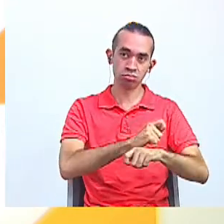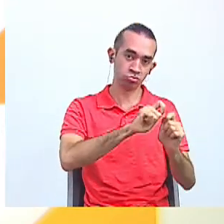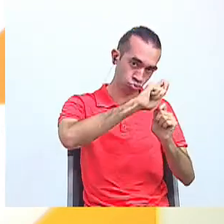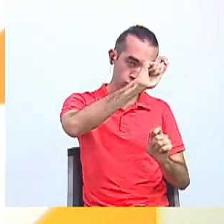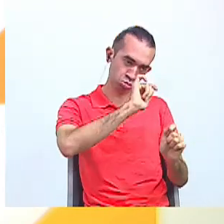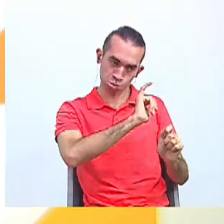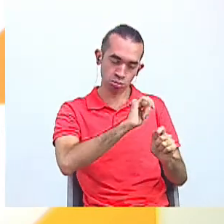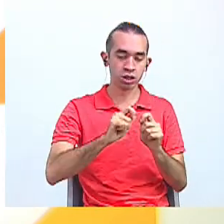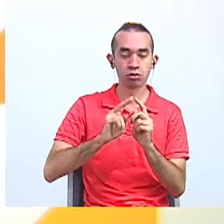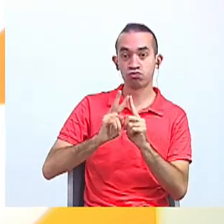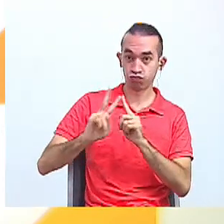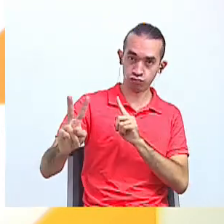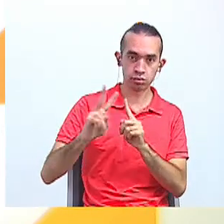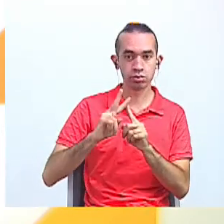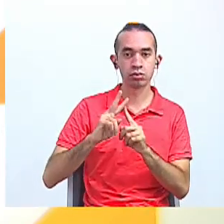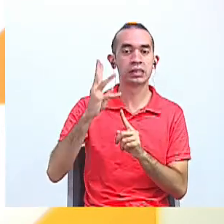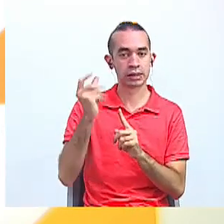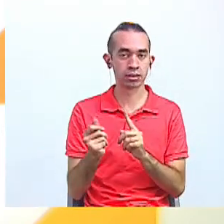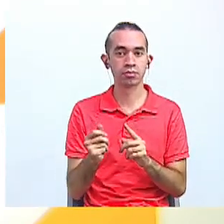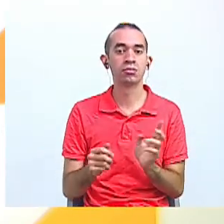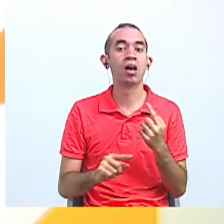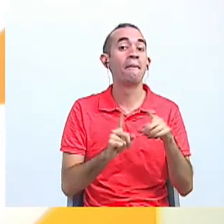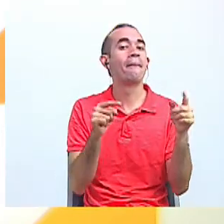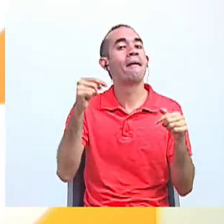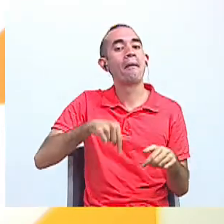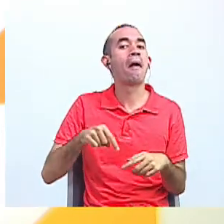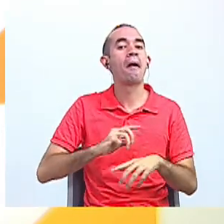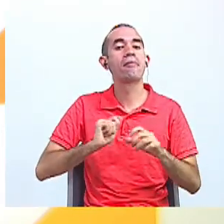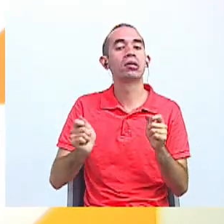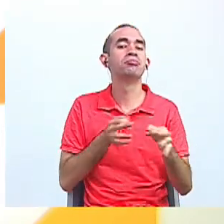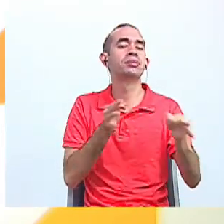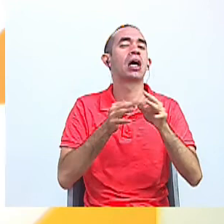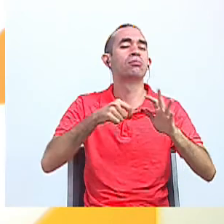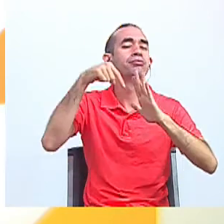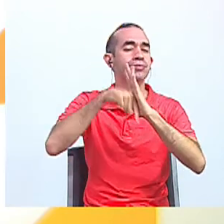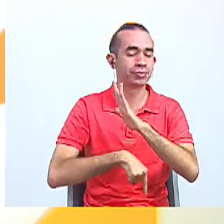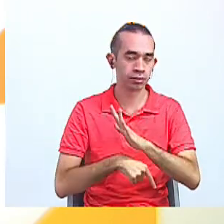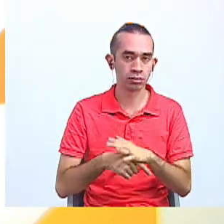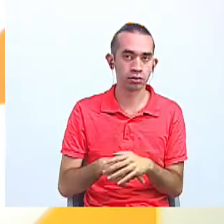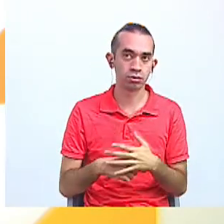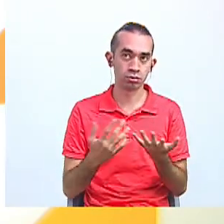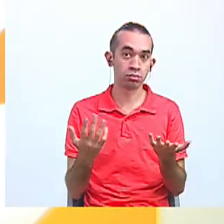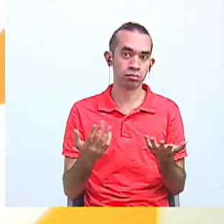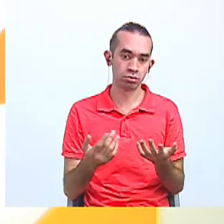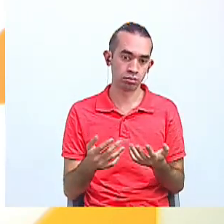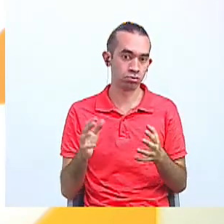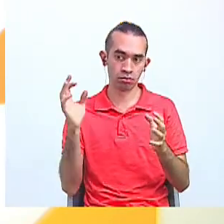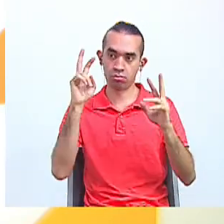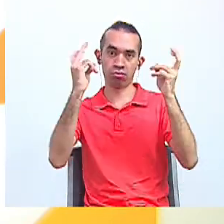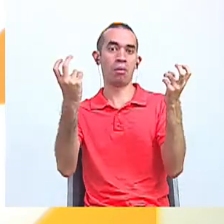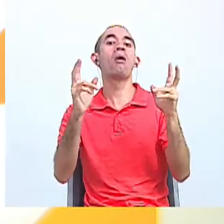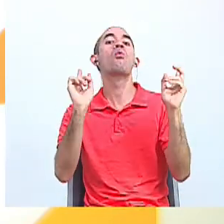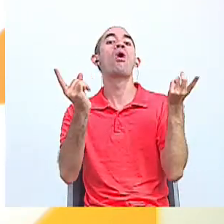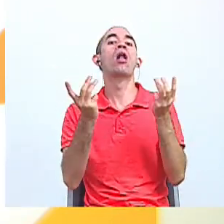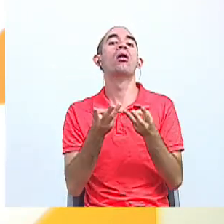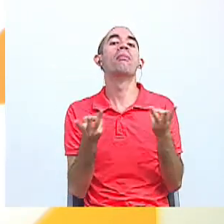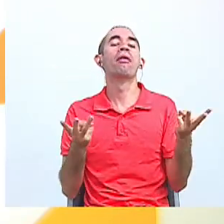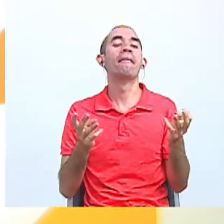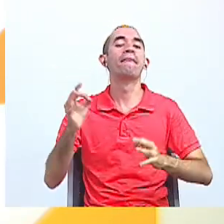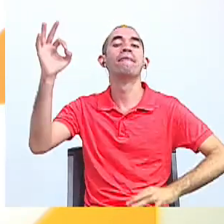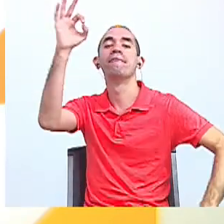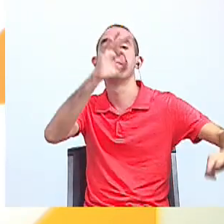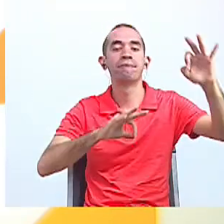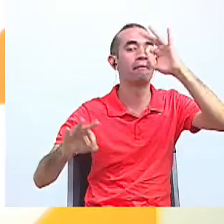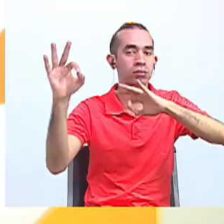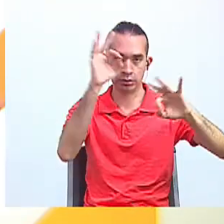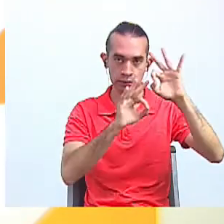y vectoriales, pero hoy vamos a ampliar, porque si trabajamos en una asignatura como física, son muy